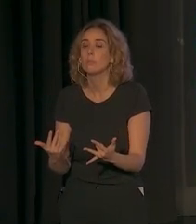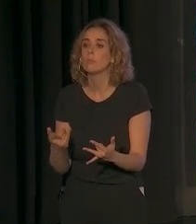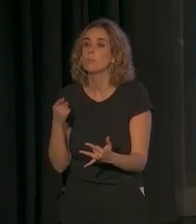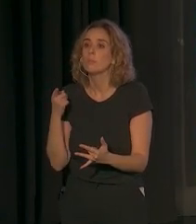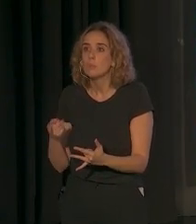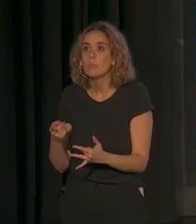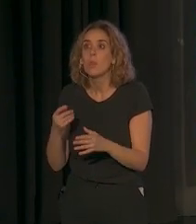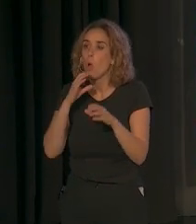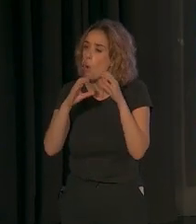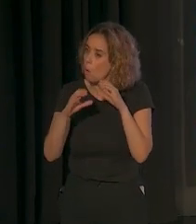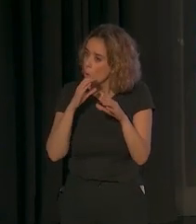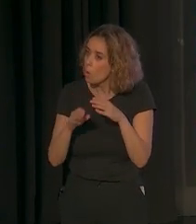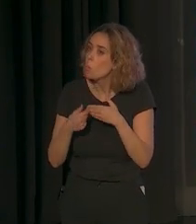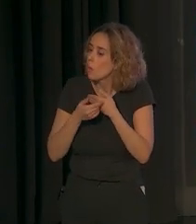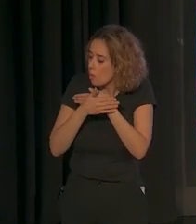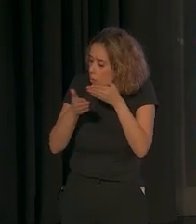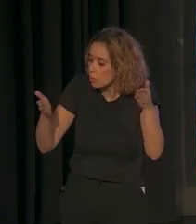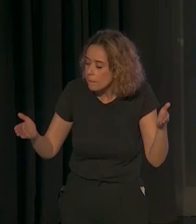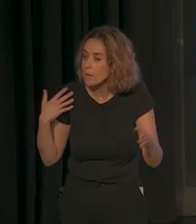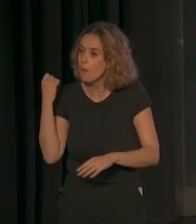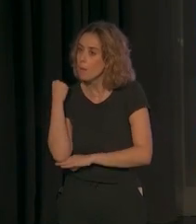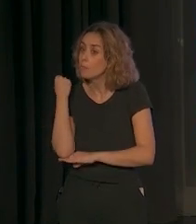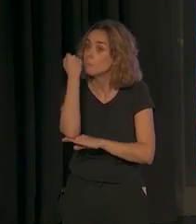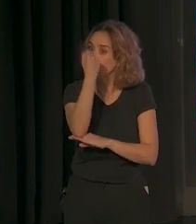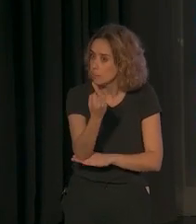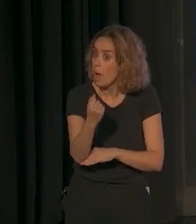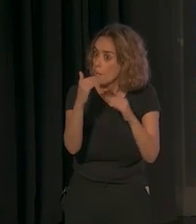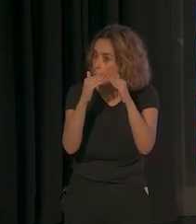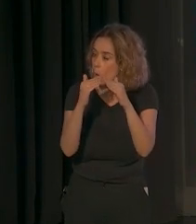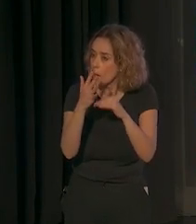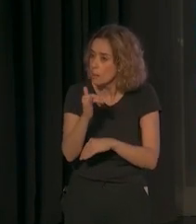mantuvo abierta la comunicación y fueron capaces de dar apoyo.